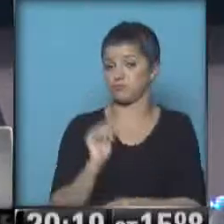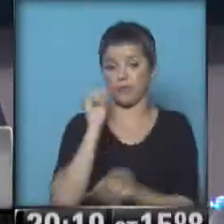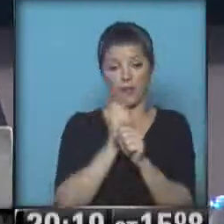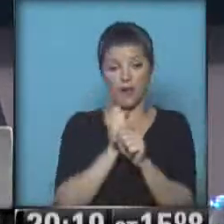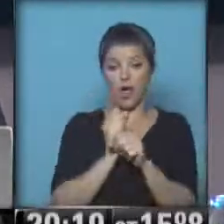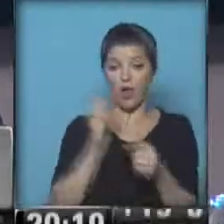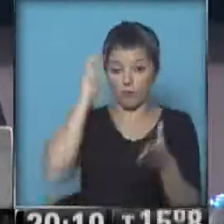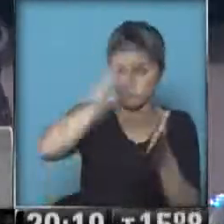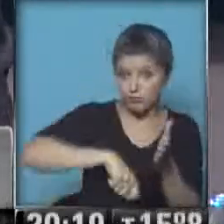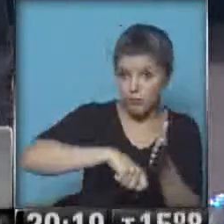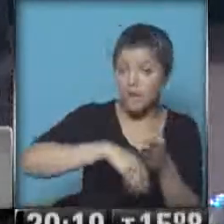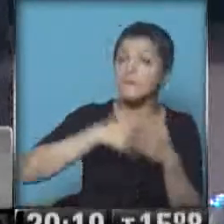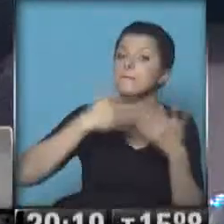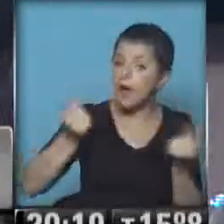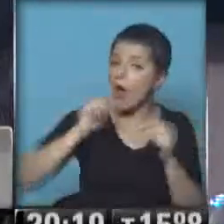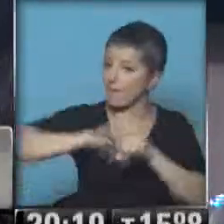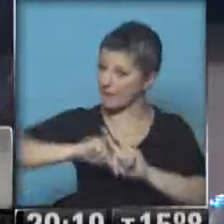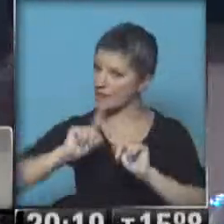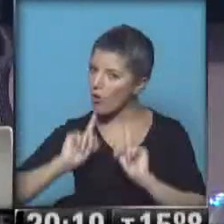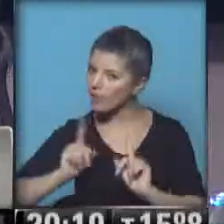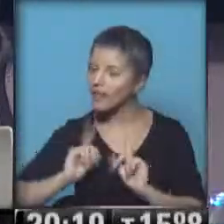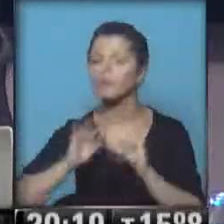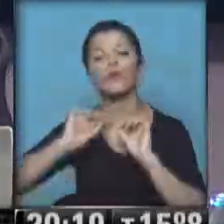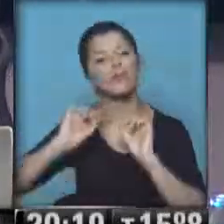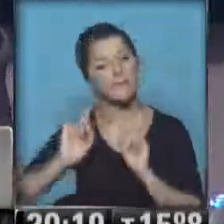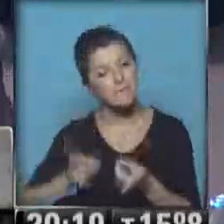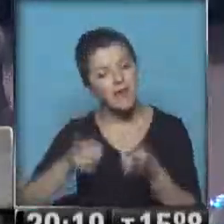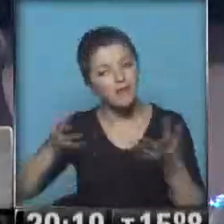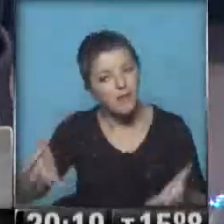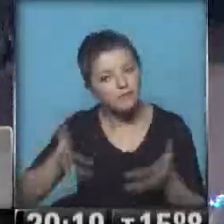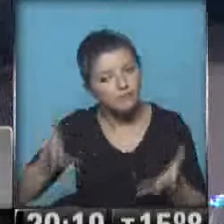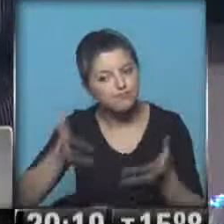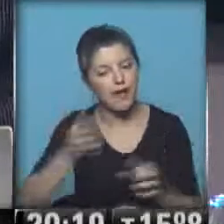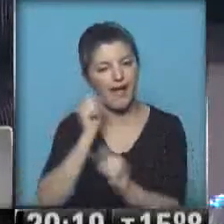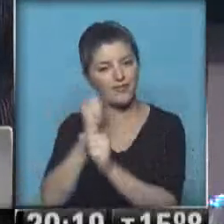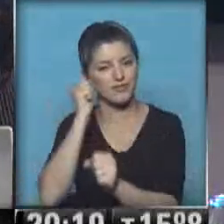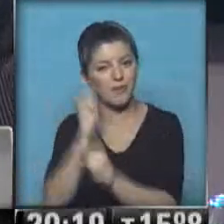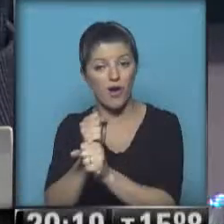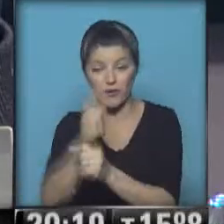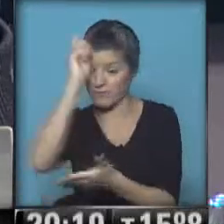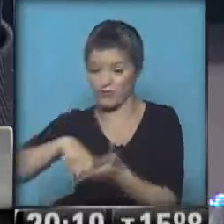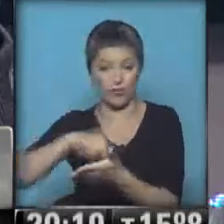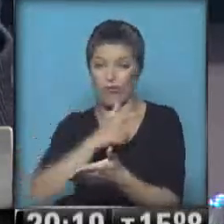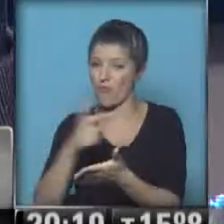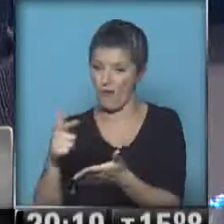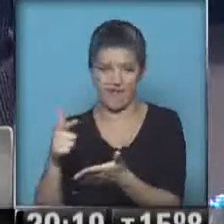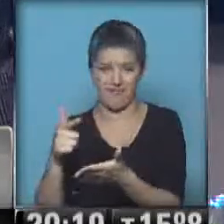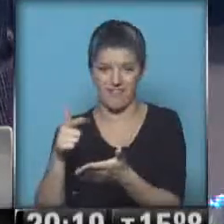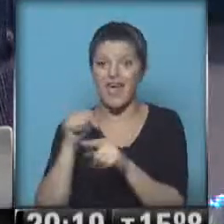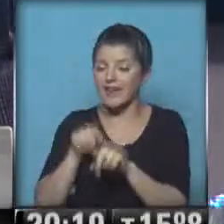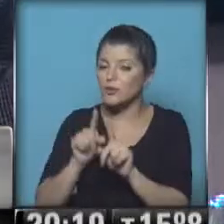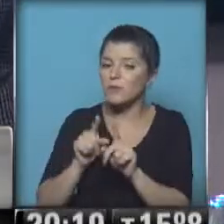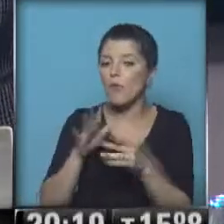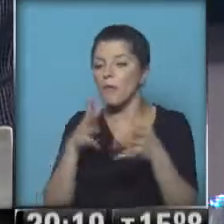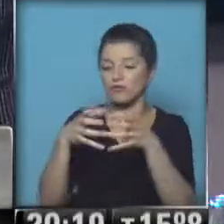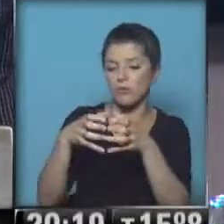pero formalizados. Pero a la vez empuja el salario de los trabajadores informales, los cuales más de la